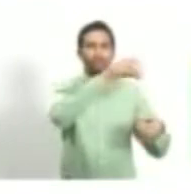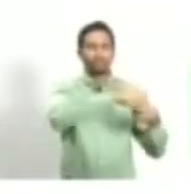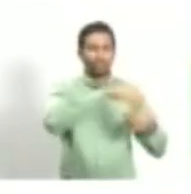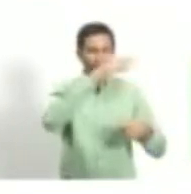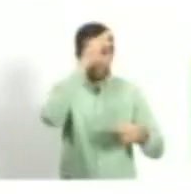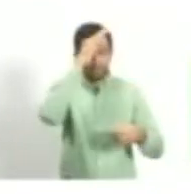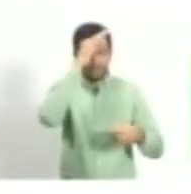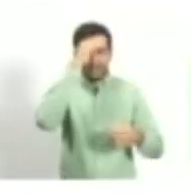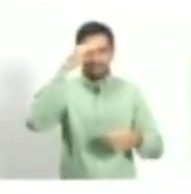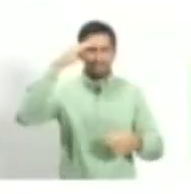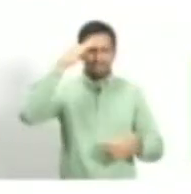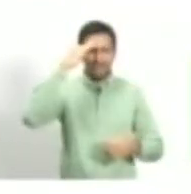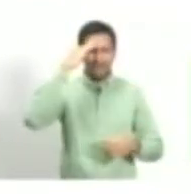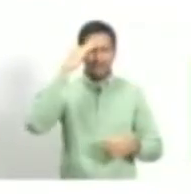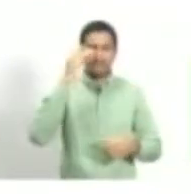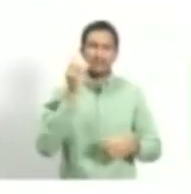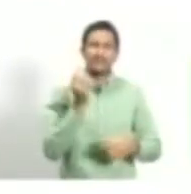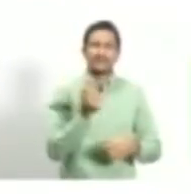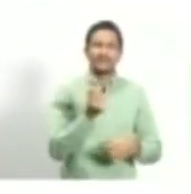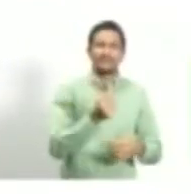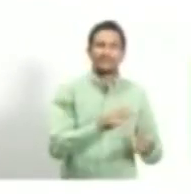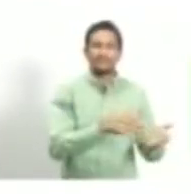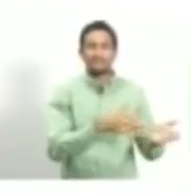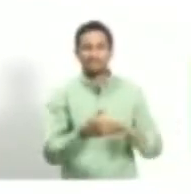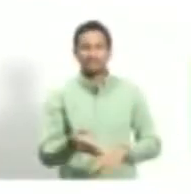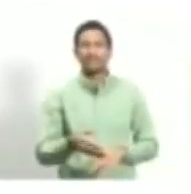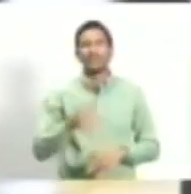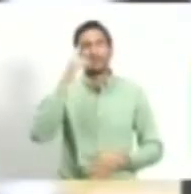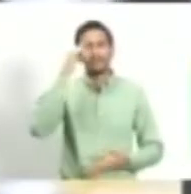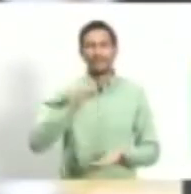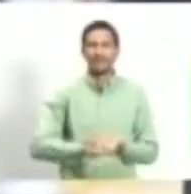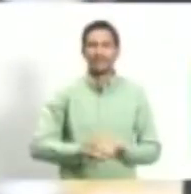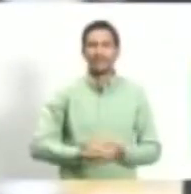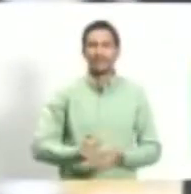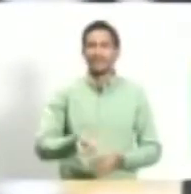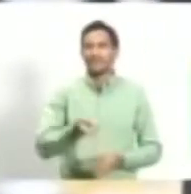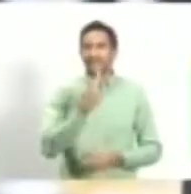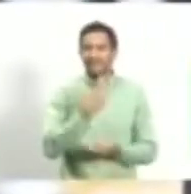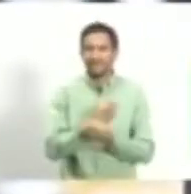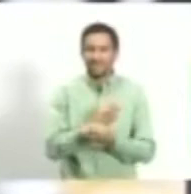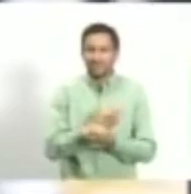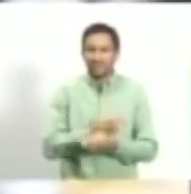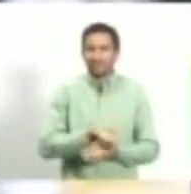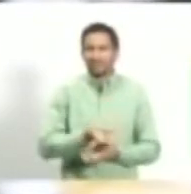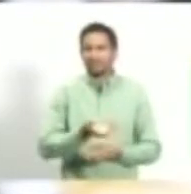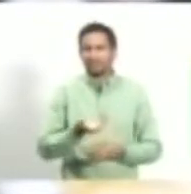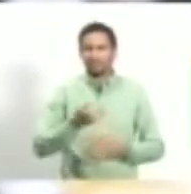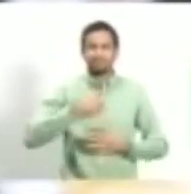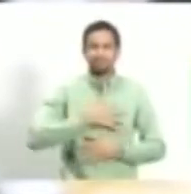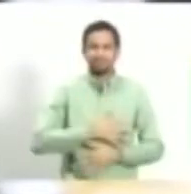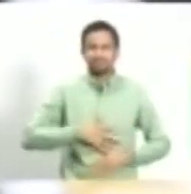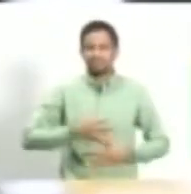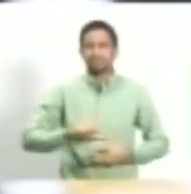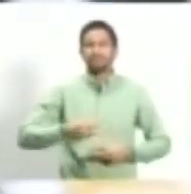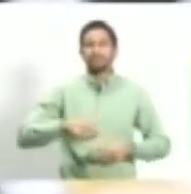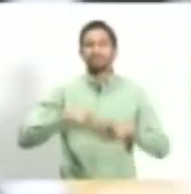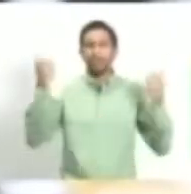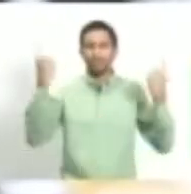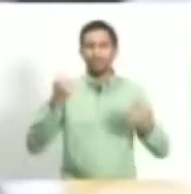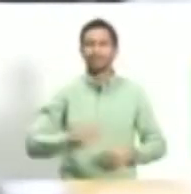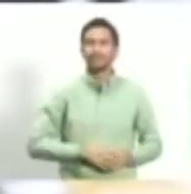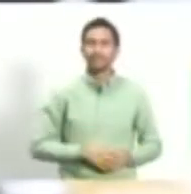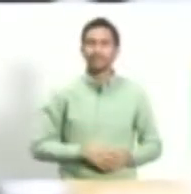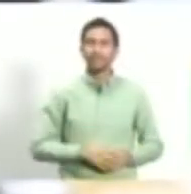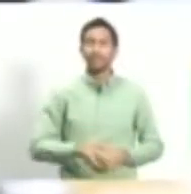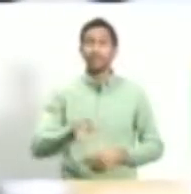signos vitales. Régimen maneja hipótesis de intoxicación. Ante el gran número de comentarios por el trino, el periodista venezolano